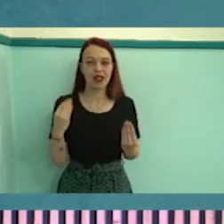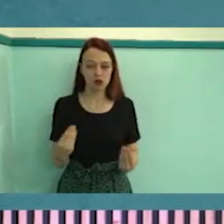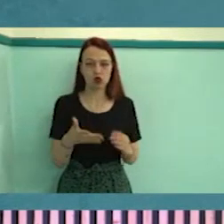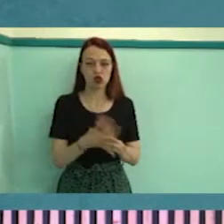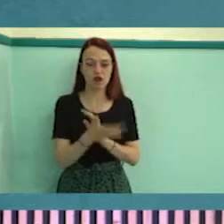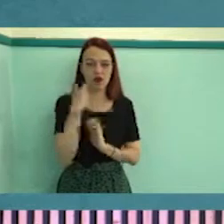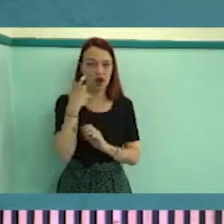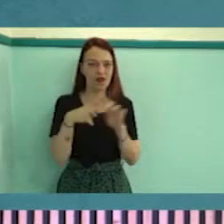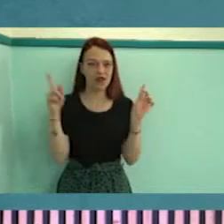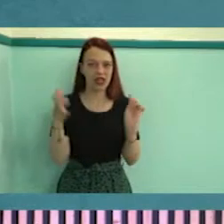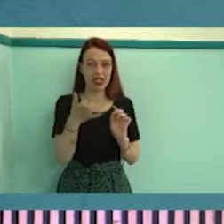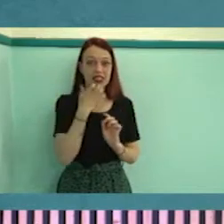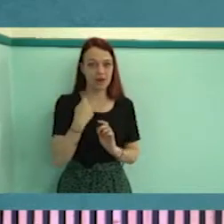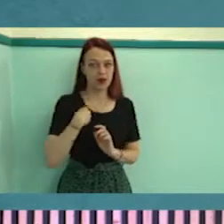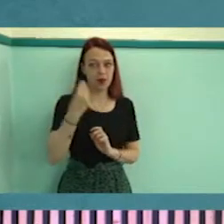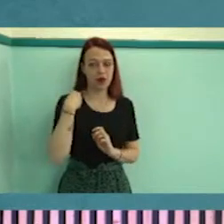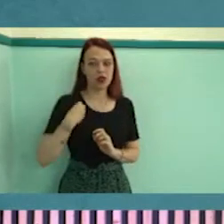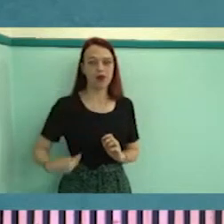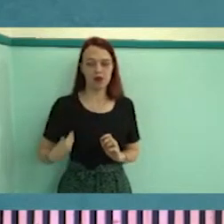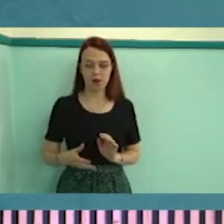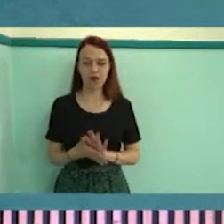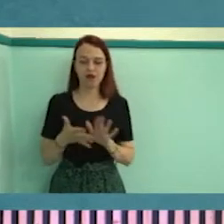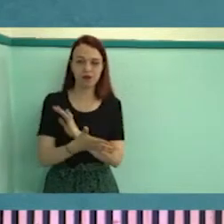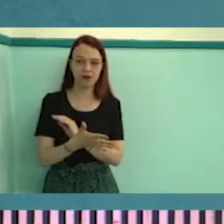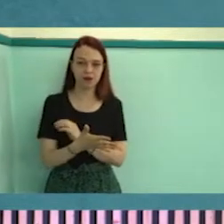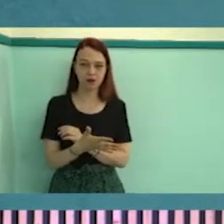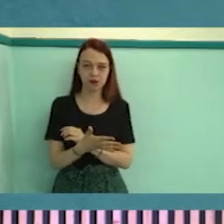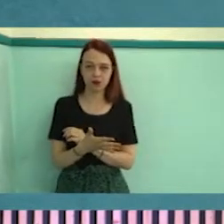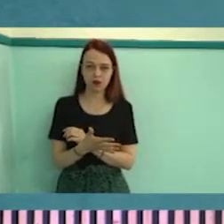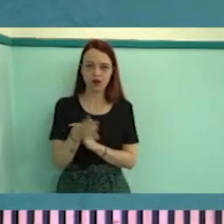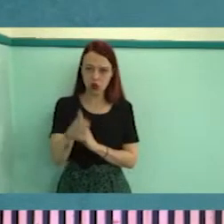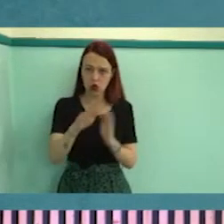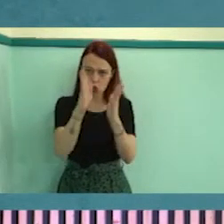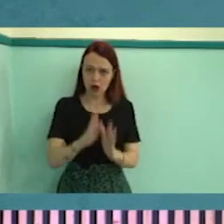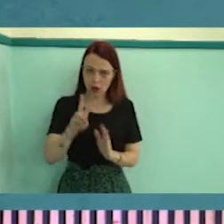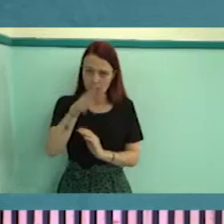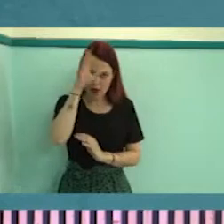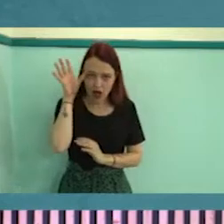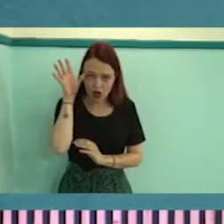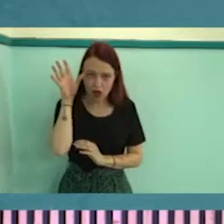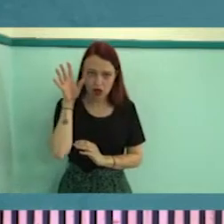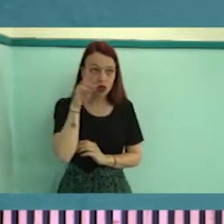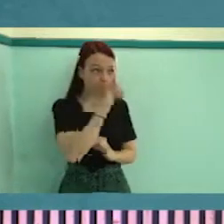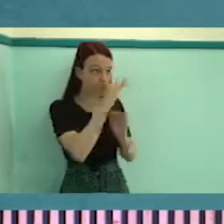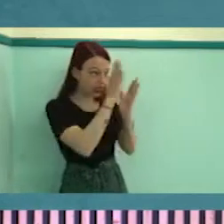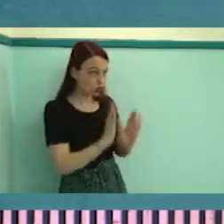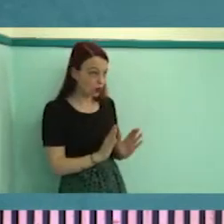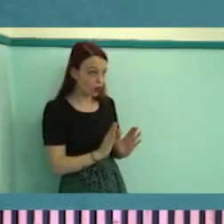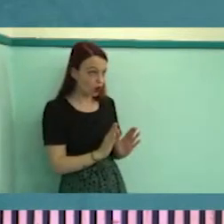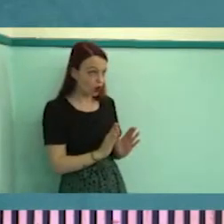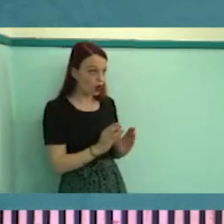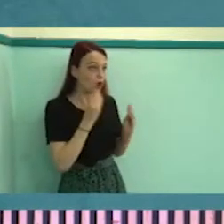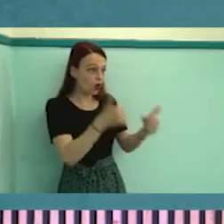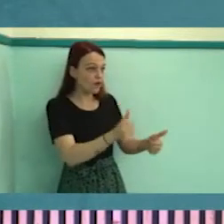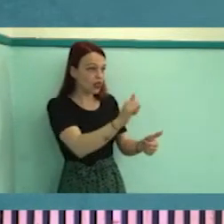diferente hubiera sido si mí me la Hubieran hecho es descubre si tienes un cuerpo de verano tienes un cuerpo sí tenéis un cuerpo muy bien tienes un